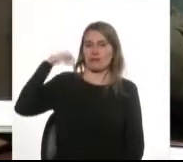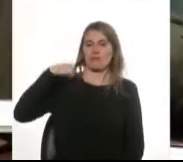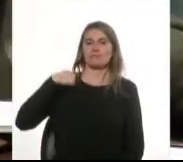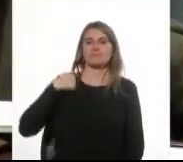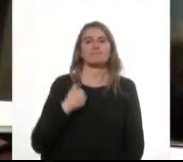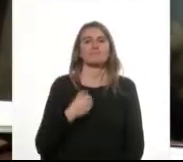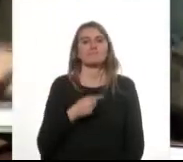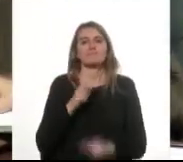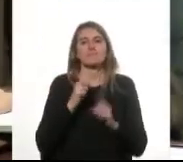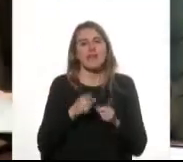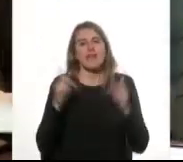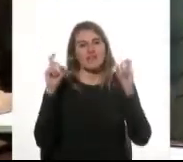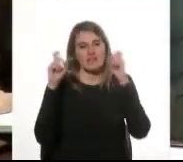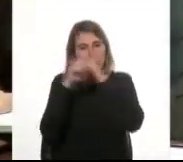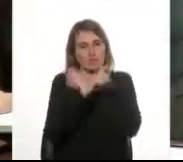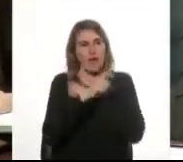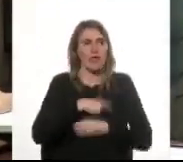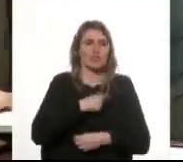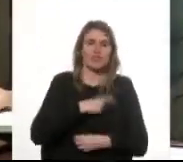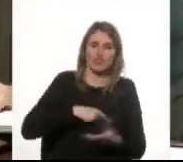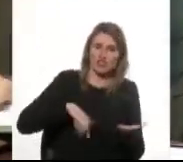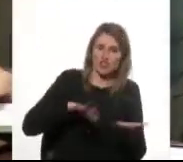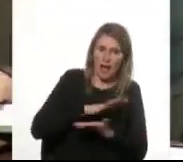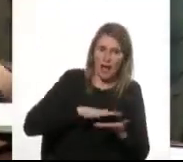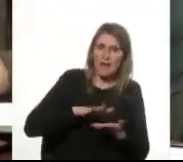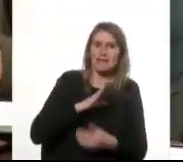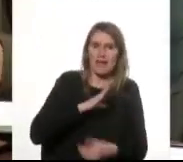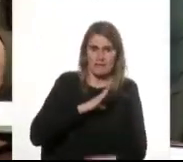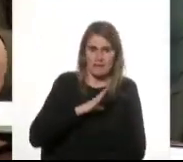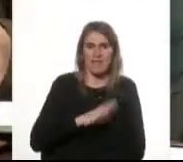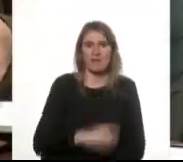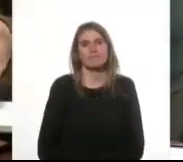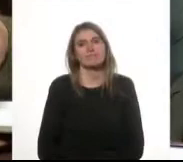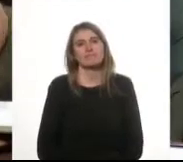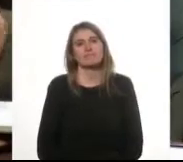las inevitables dificultades sociales que se presentaban,